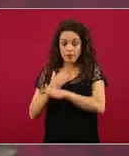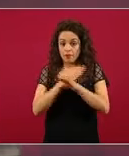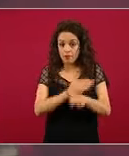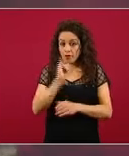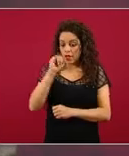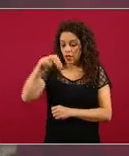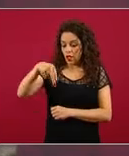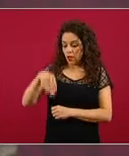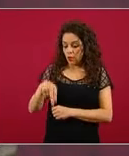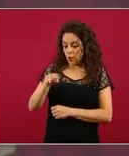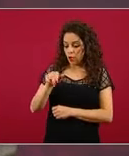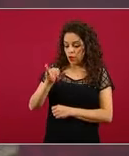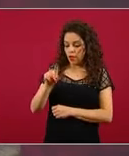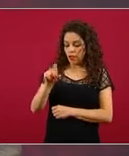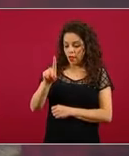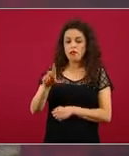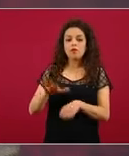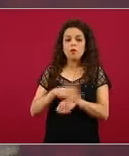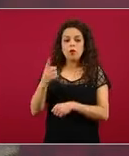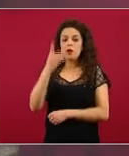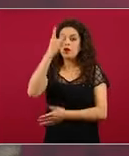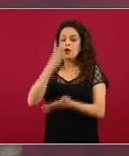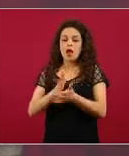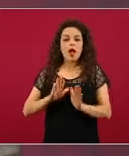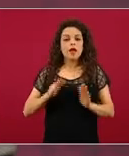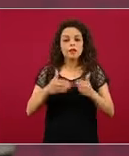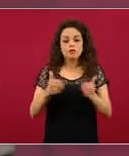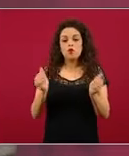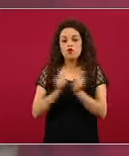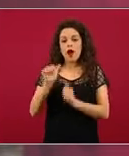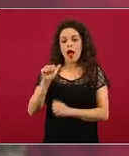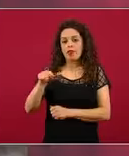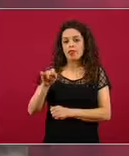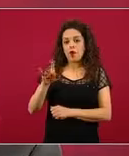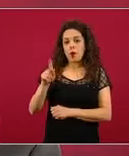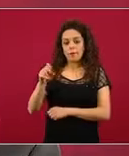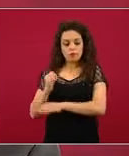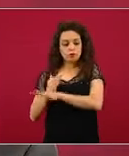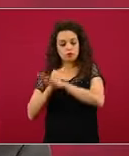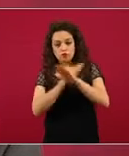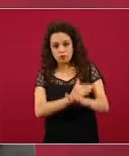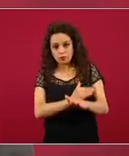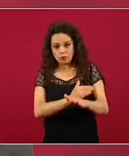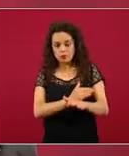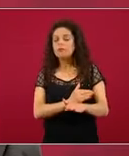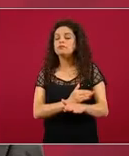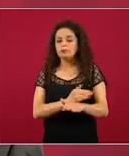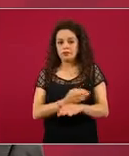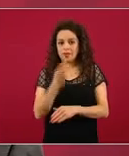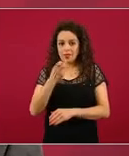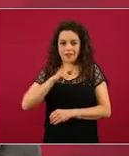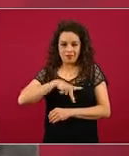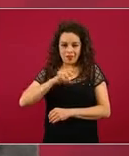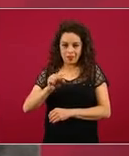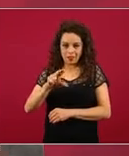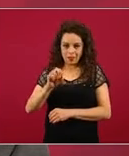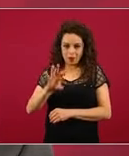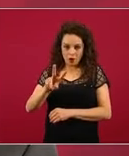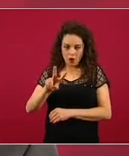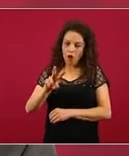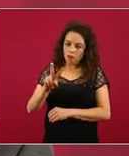la concentración de anticuerpos específicos contra el virus SARS-CoV-2, es de un año. Entonces, hasta el momento sí se sabe que